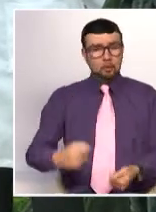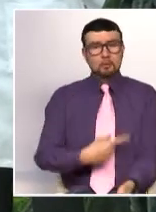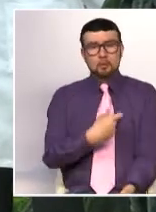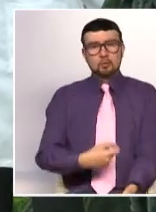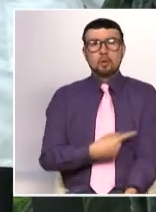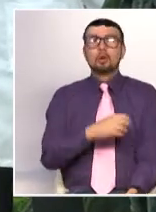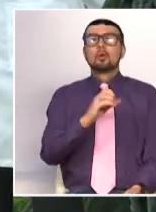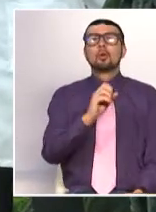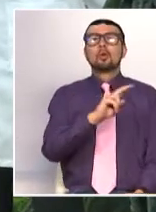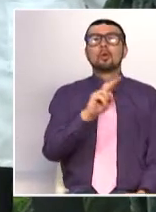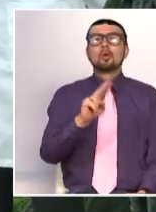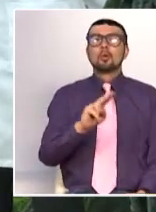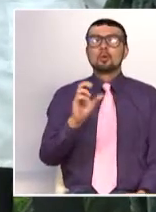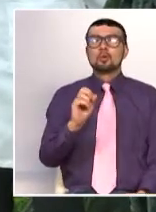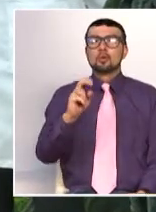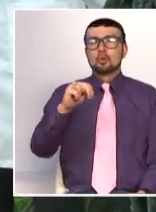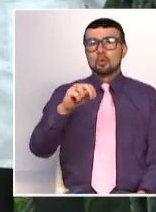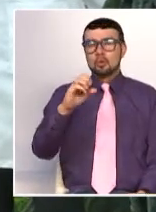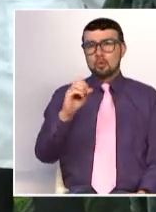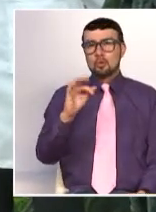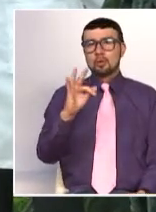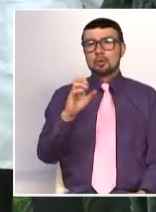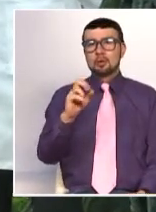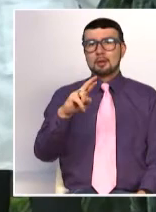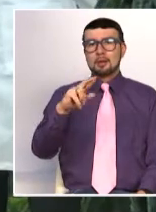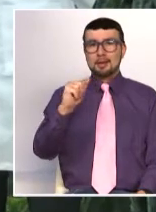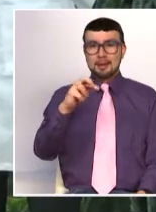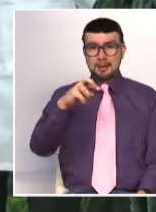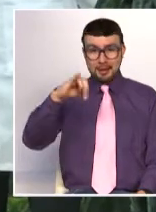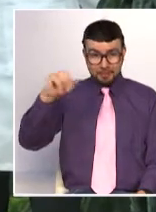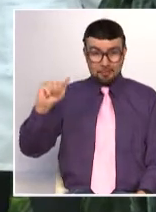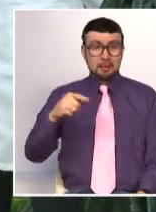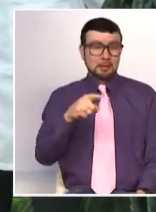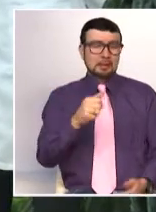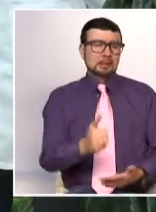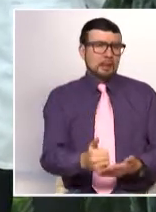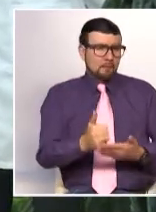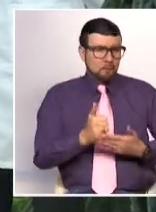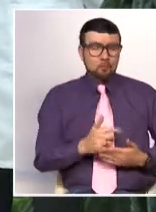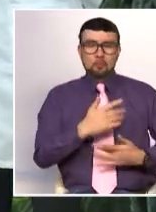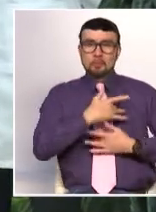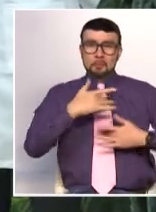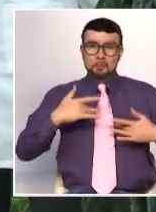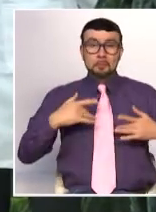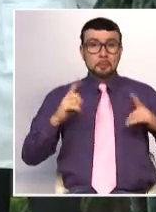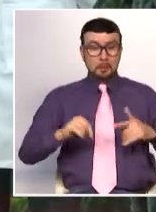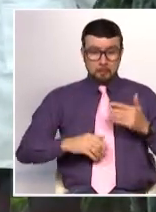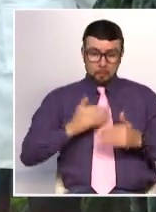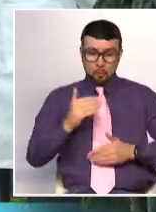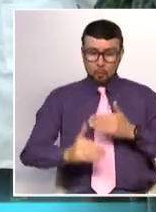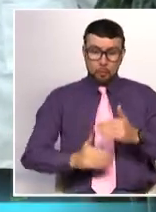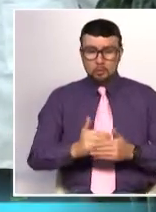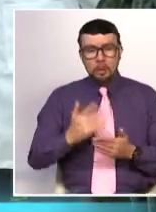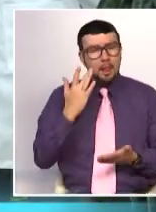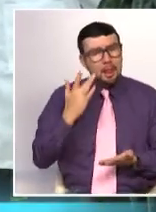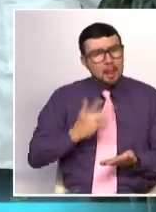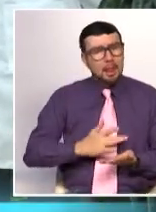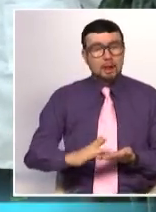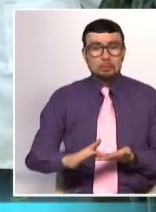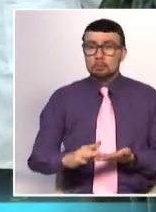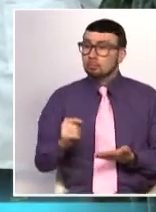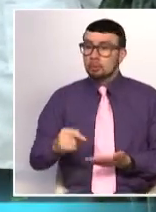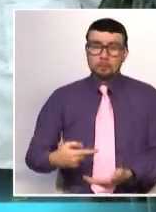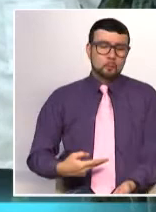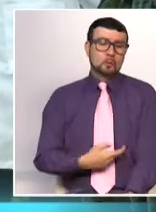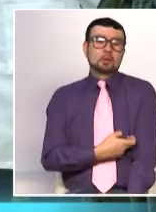un gas de oxígeno modificado que tiene unos beneficios importantes para nuestra salud y para el proceso de desintoxicación al que se le aplican